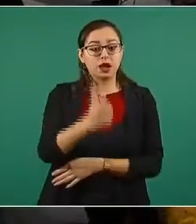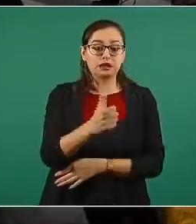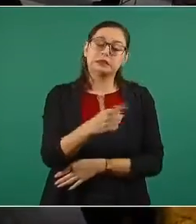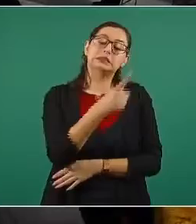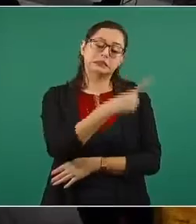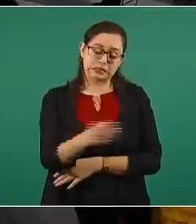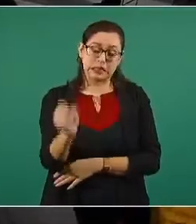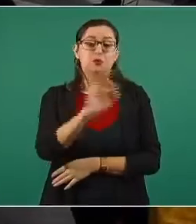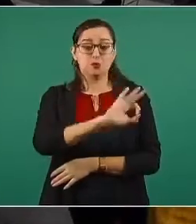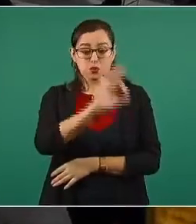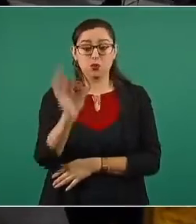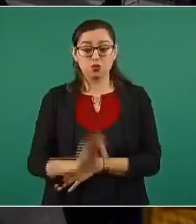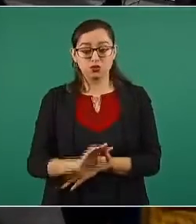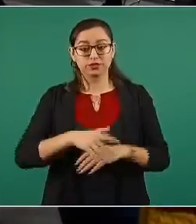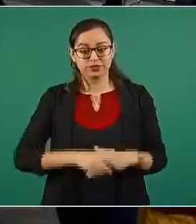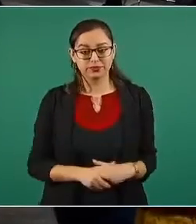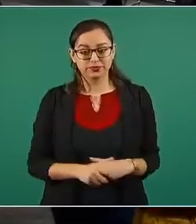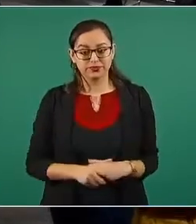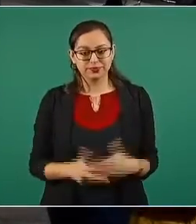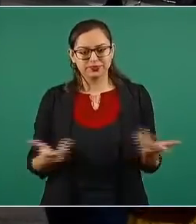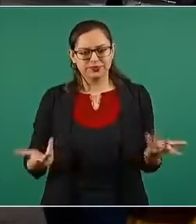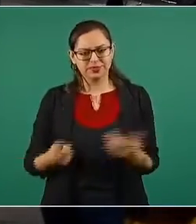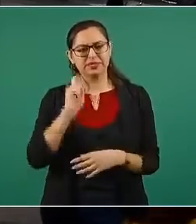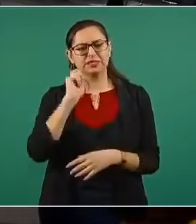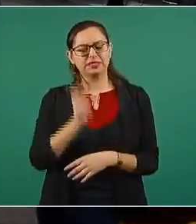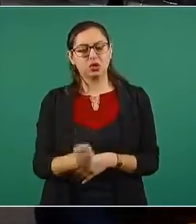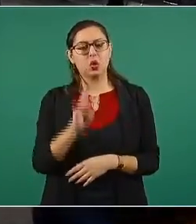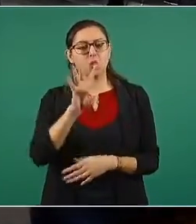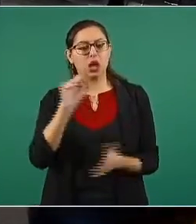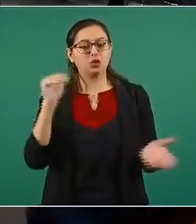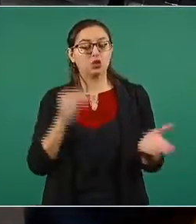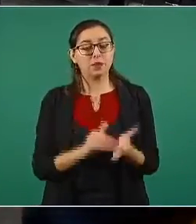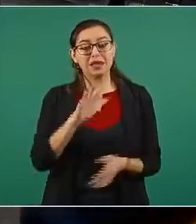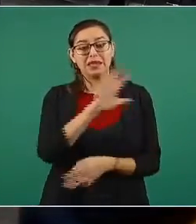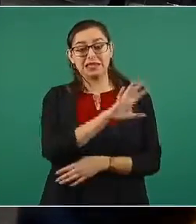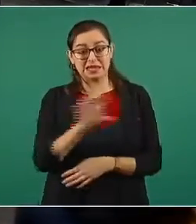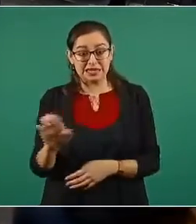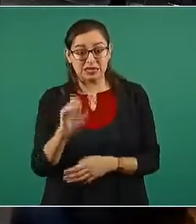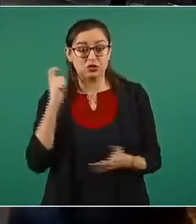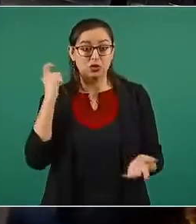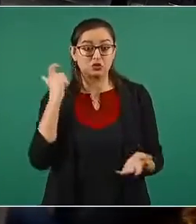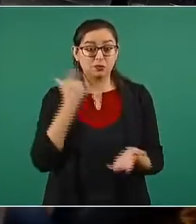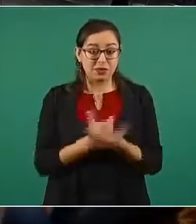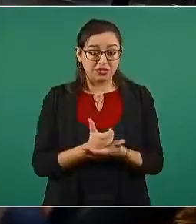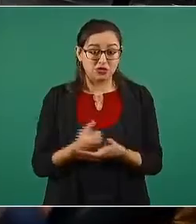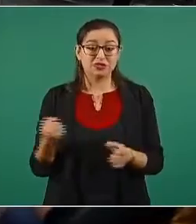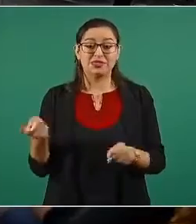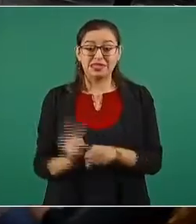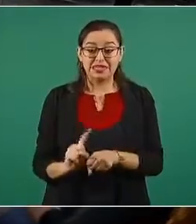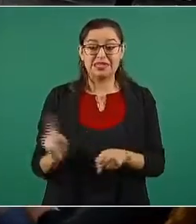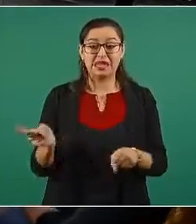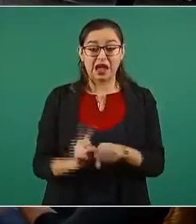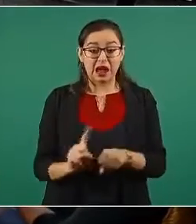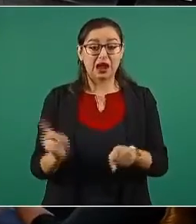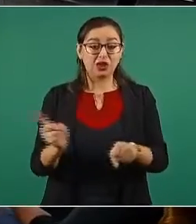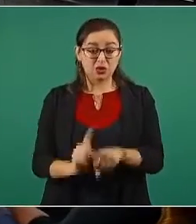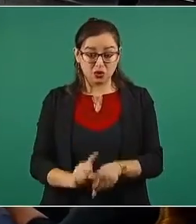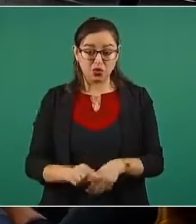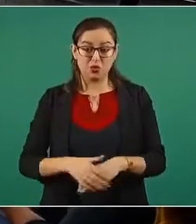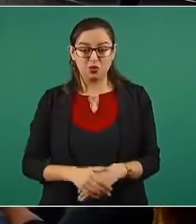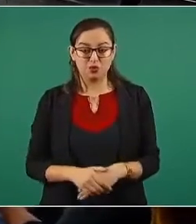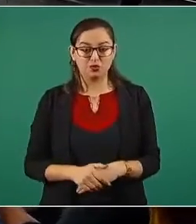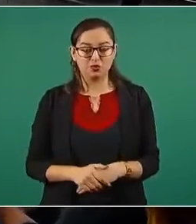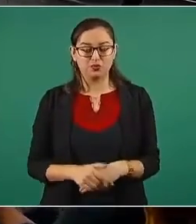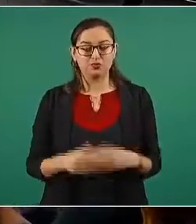Estamos hablando de alrededor de 4,500 pesos diarios por recluso, sin tomar en